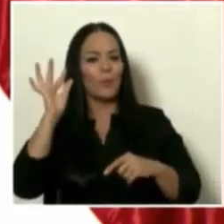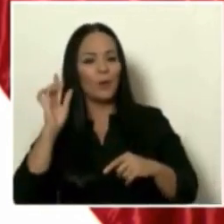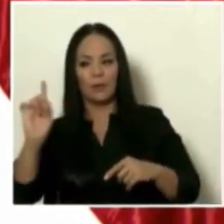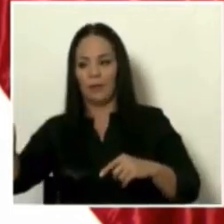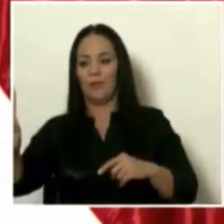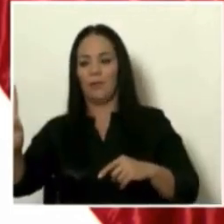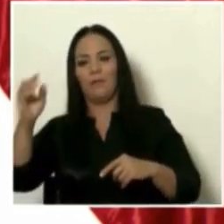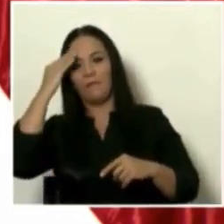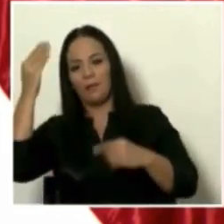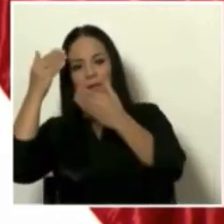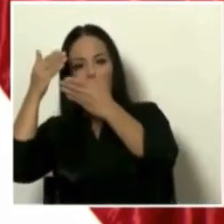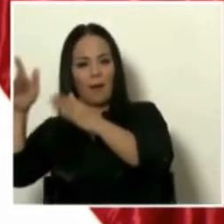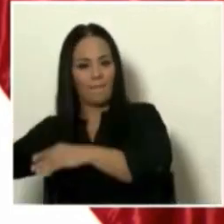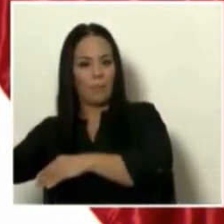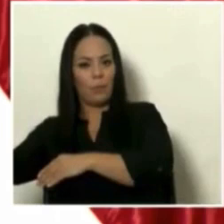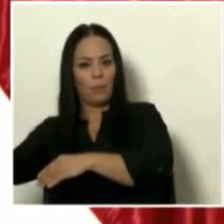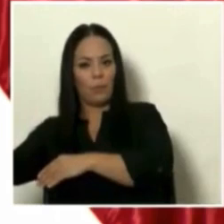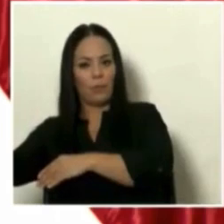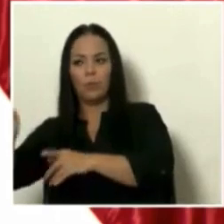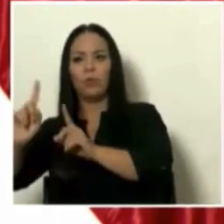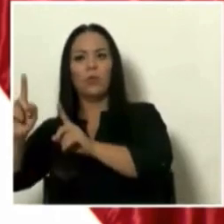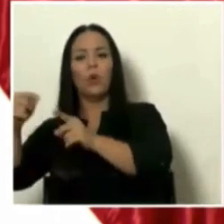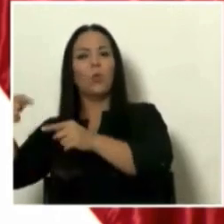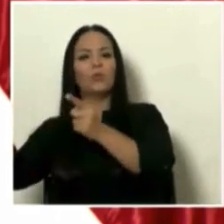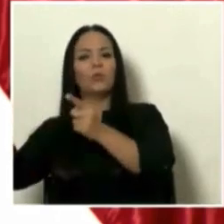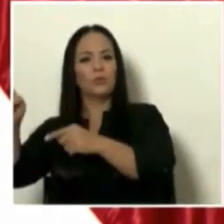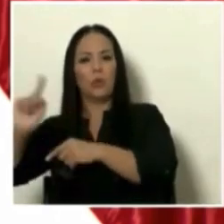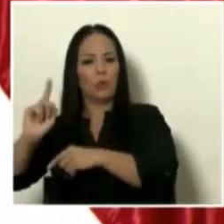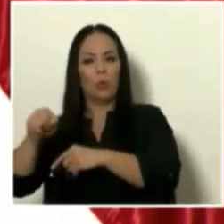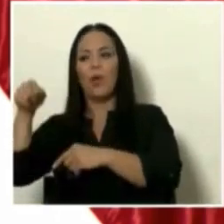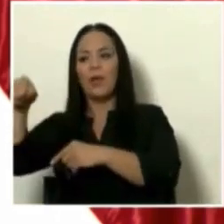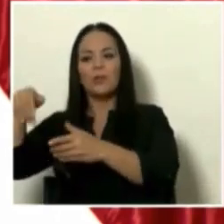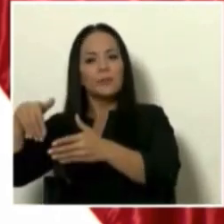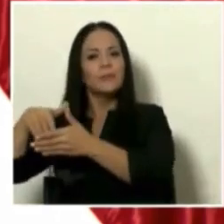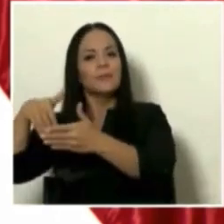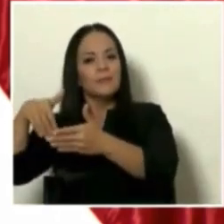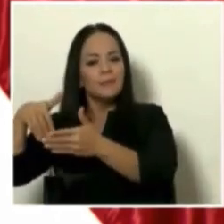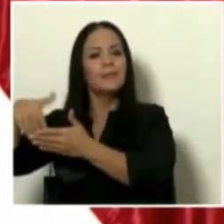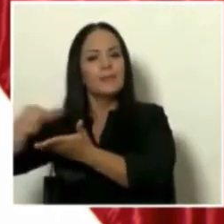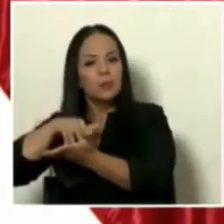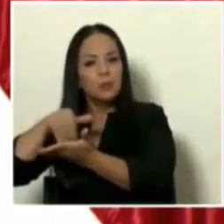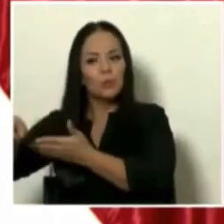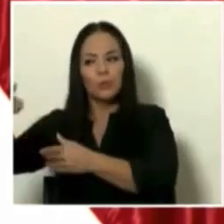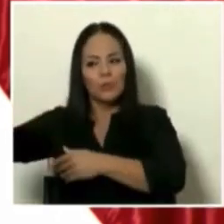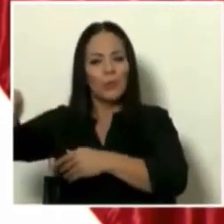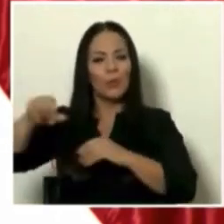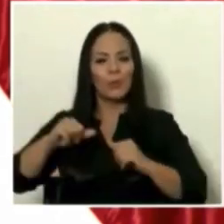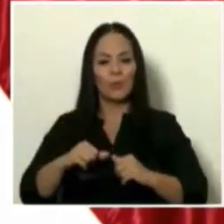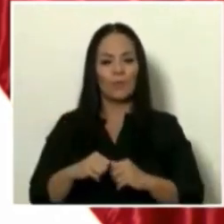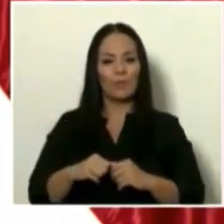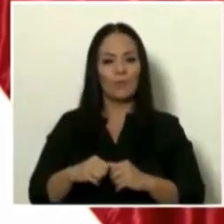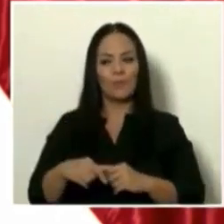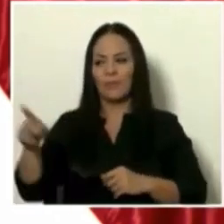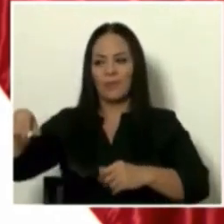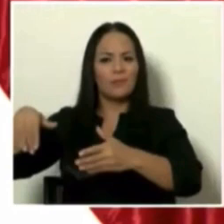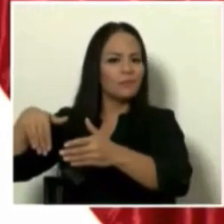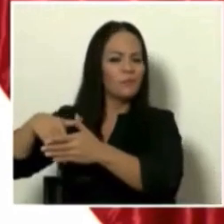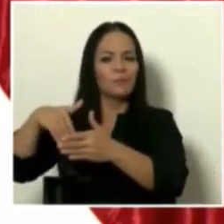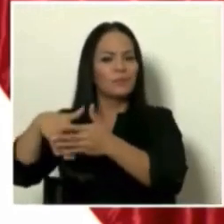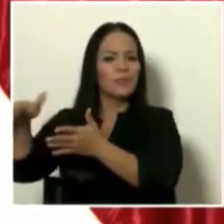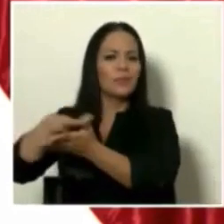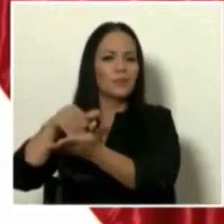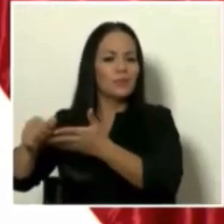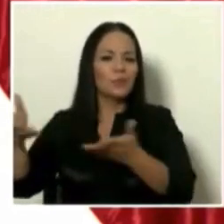Frente Amplio no hace oposición, hace obstrucción, destrucción, hace obstrucción y destrucción